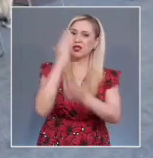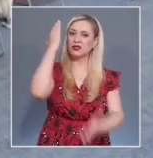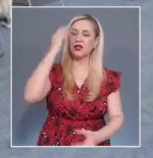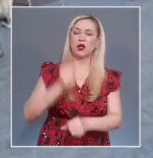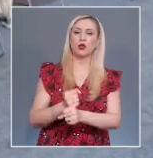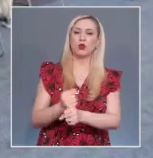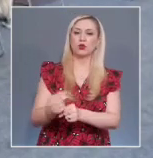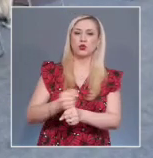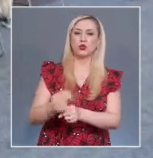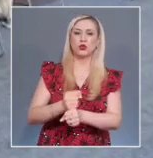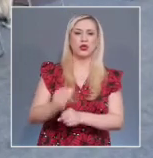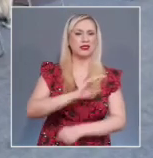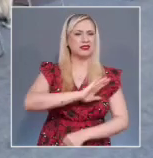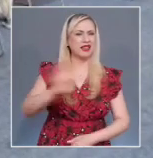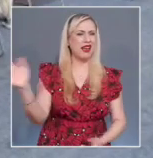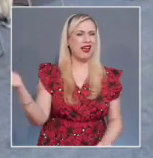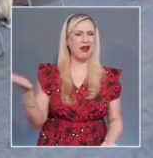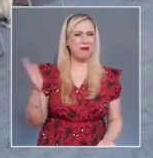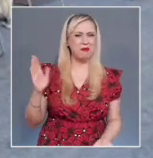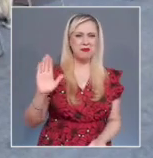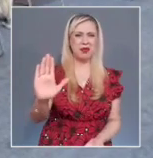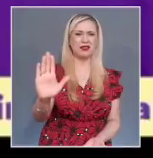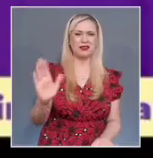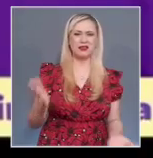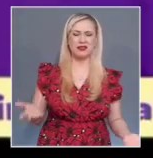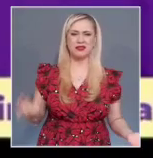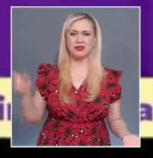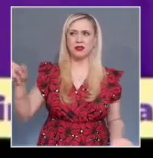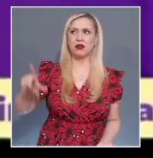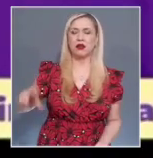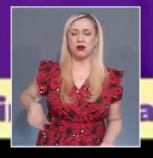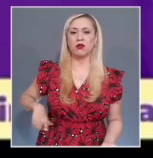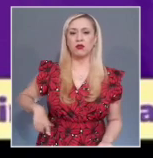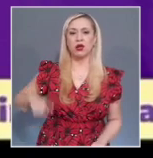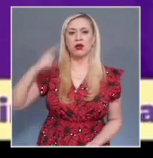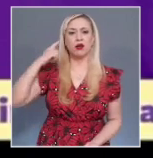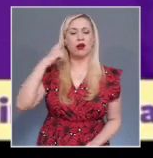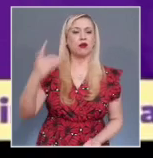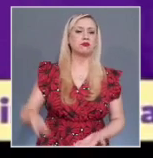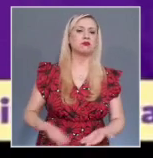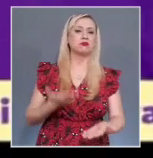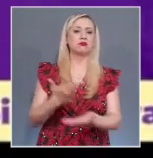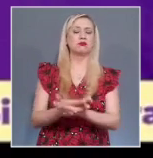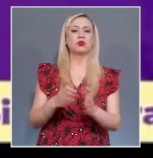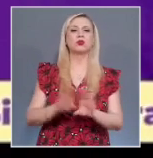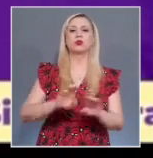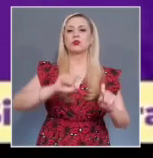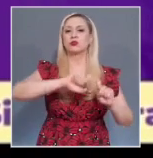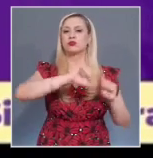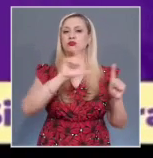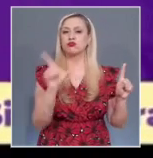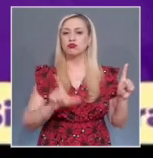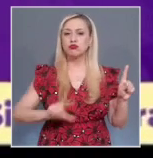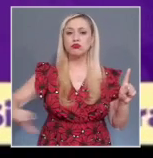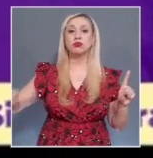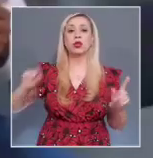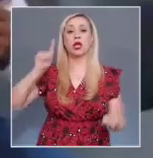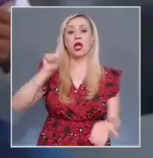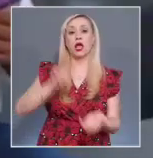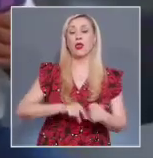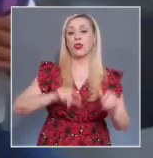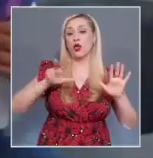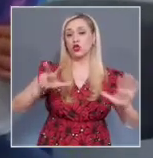el delito de tortura en México, el gobierno federal presentó una estrategia nacional en la que participan 18 instituciones